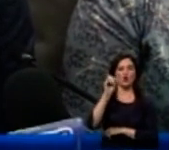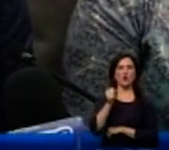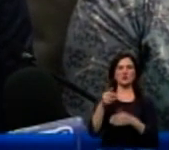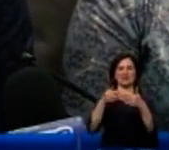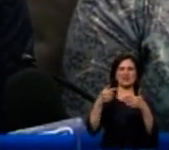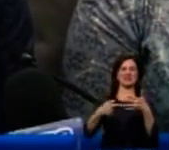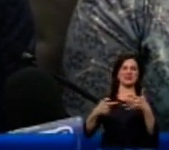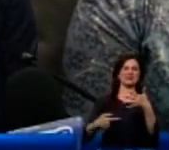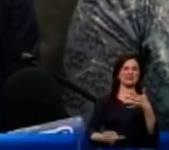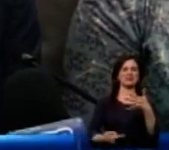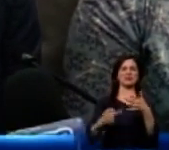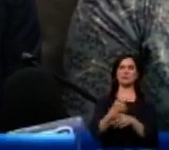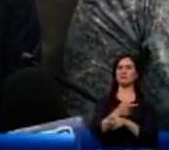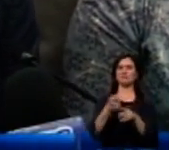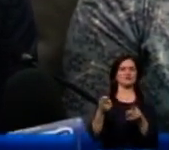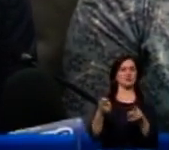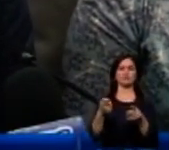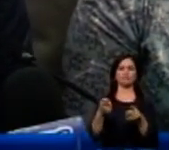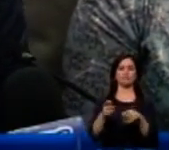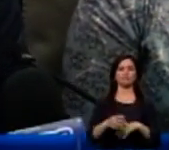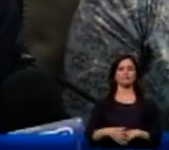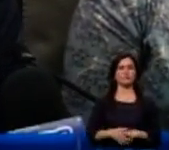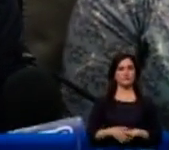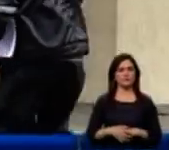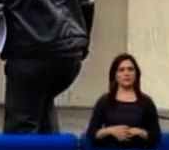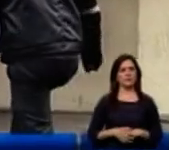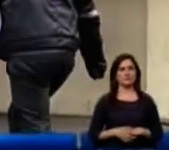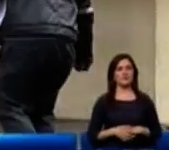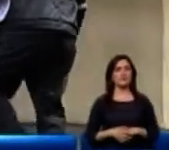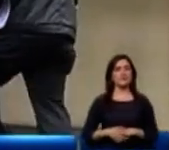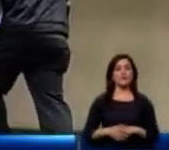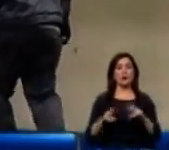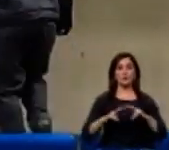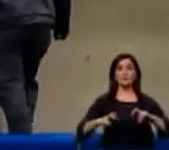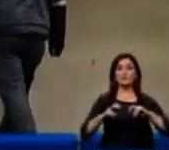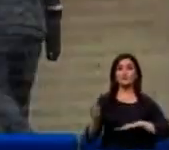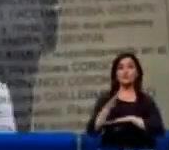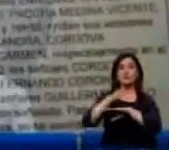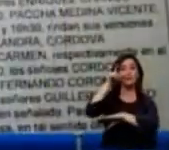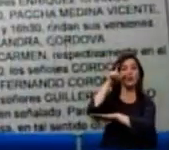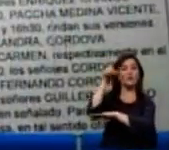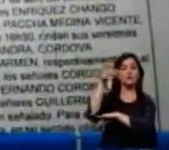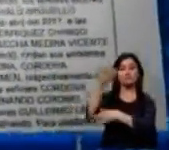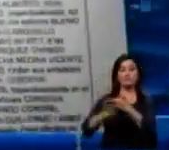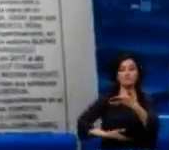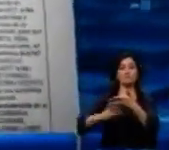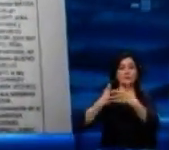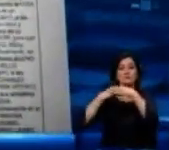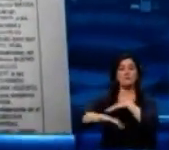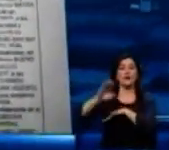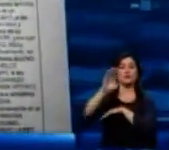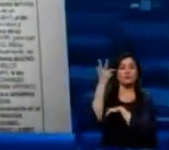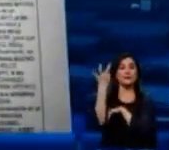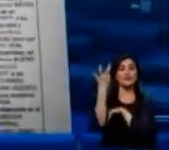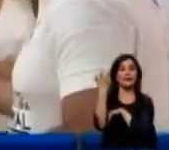que se estarían cometiendo y que se derivan de este proceder. En la investigación previa de la Fiscalía, mediante este oficio enviado el 13 de